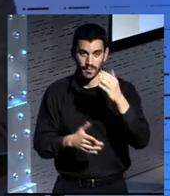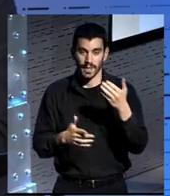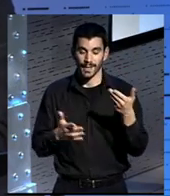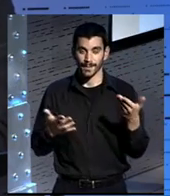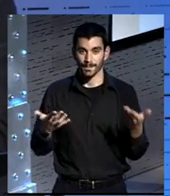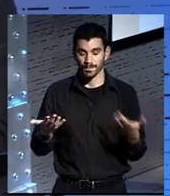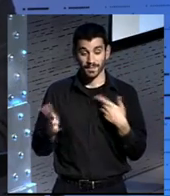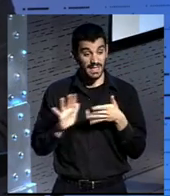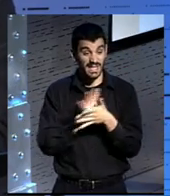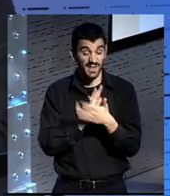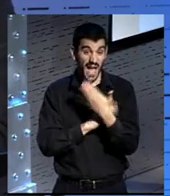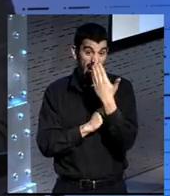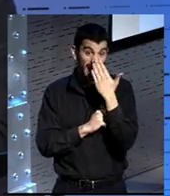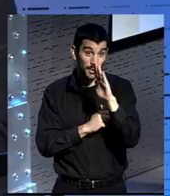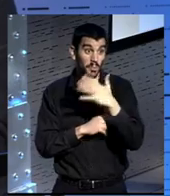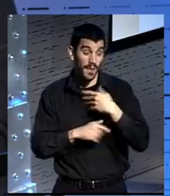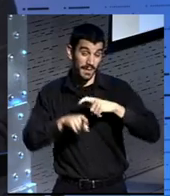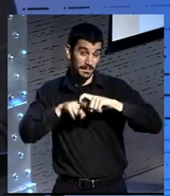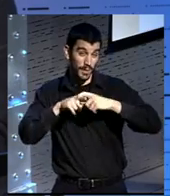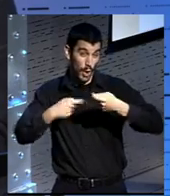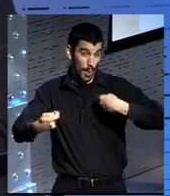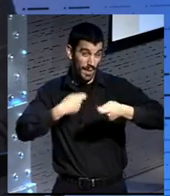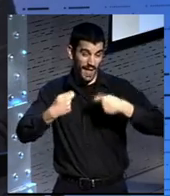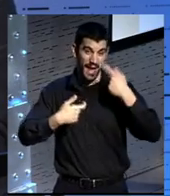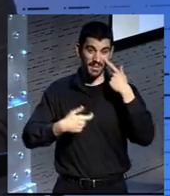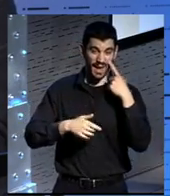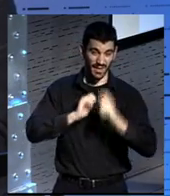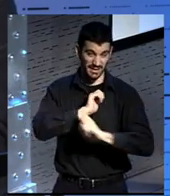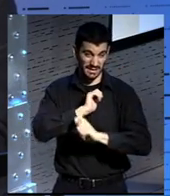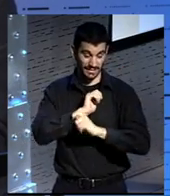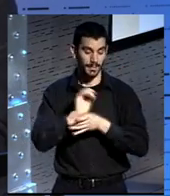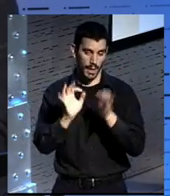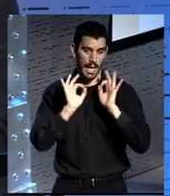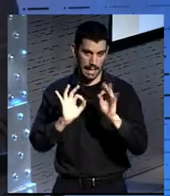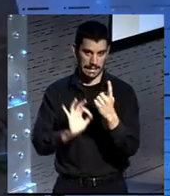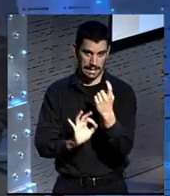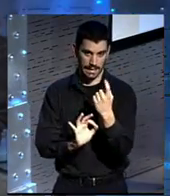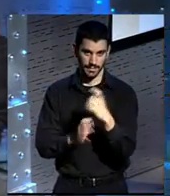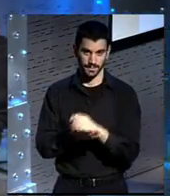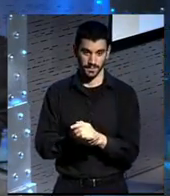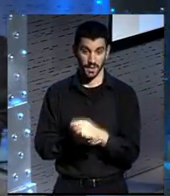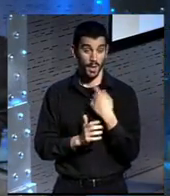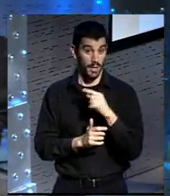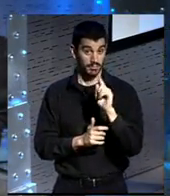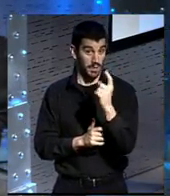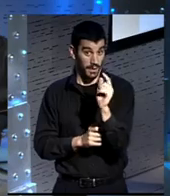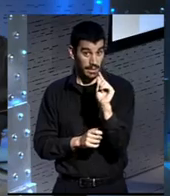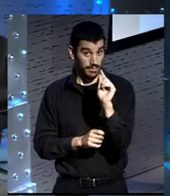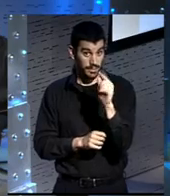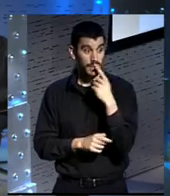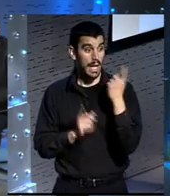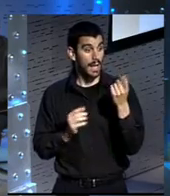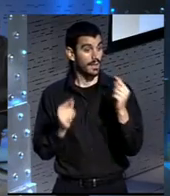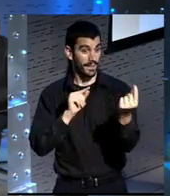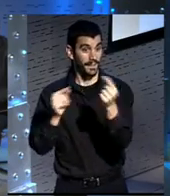actitud, se puede llamar comercial, aunque eso parece muy mercantil, pero es lo que necesitamos. Bueno, nos quedan ya unos pocos minutos que queremos dedicar precisamente a